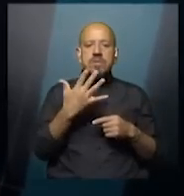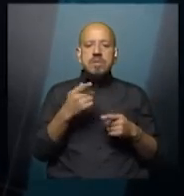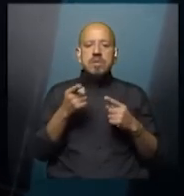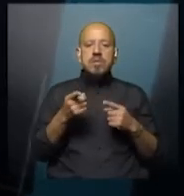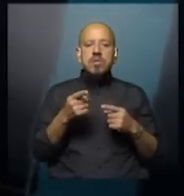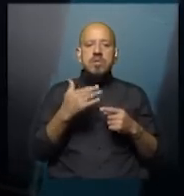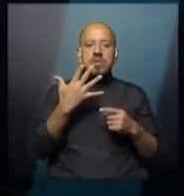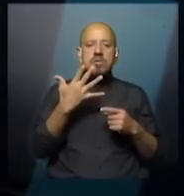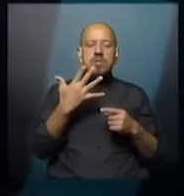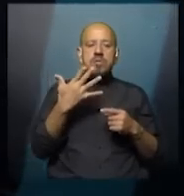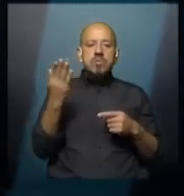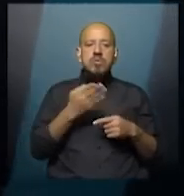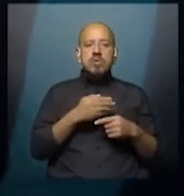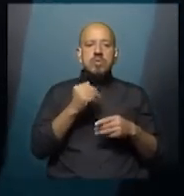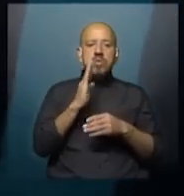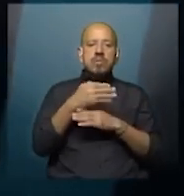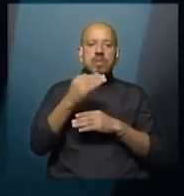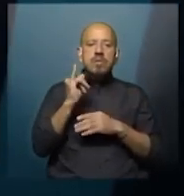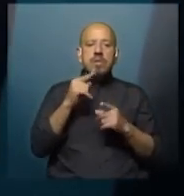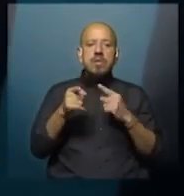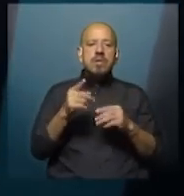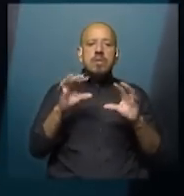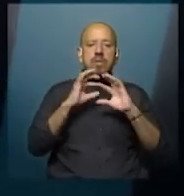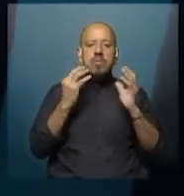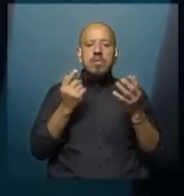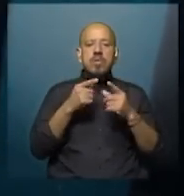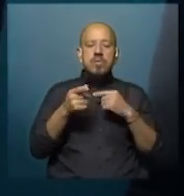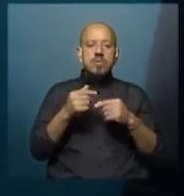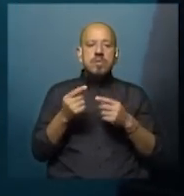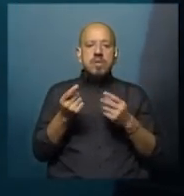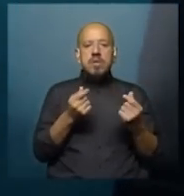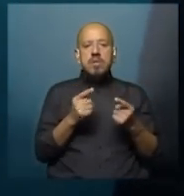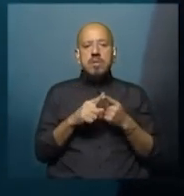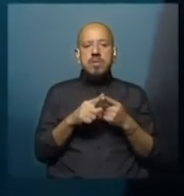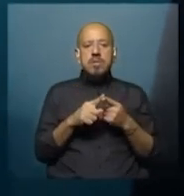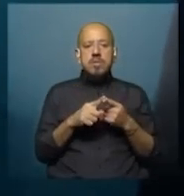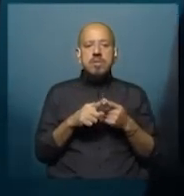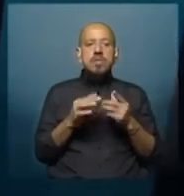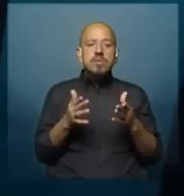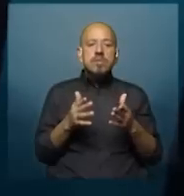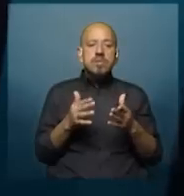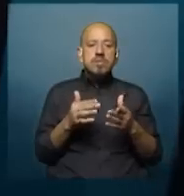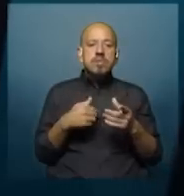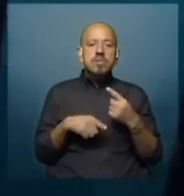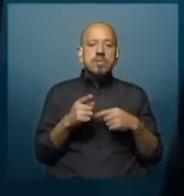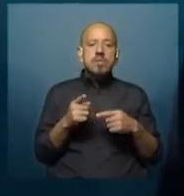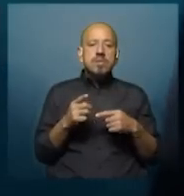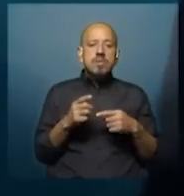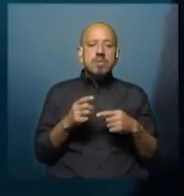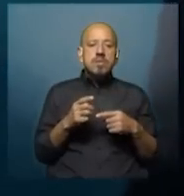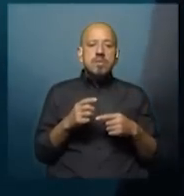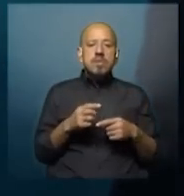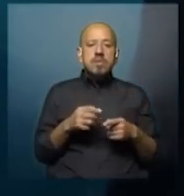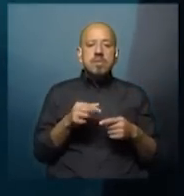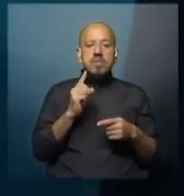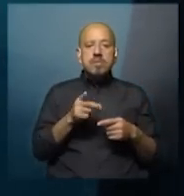pbi y el 5% del pbi anual mundial que mueve el lavado de dinero si será una torta de guita